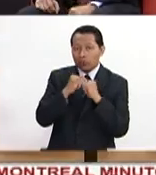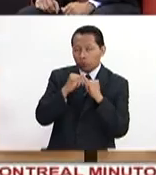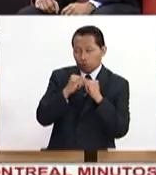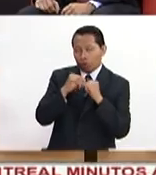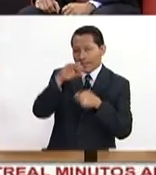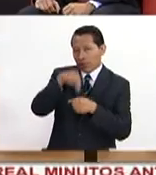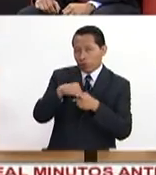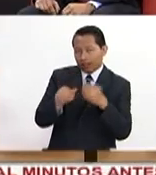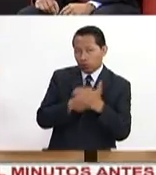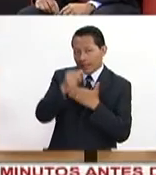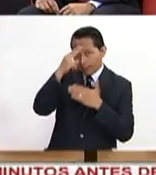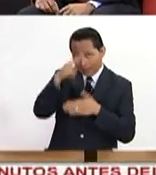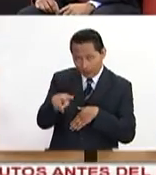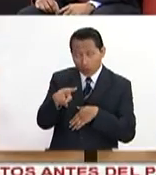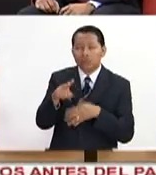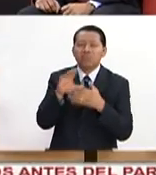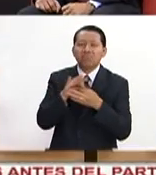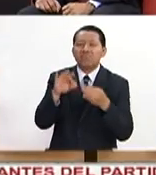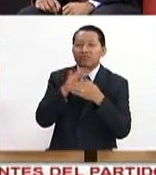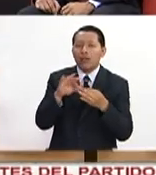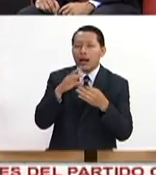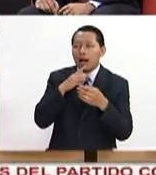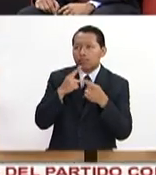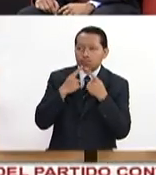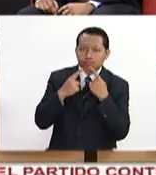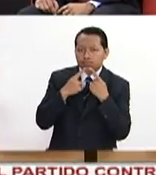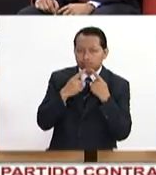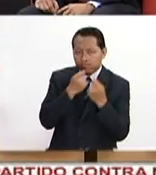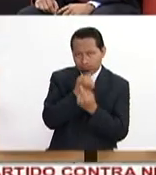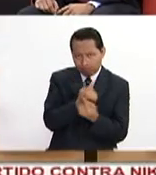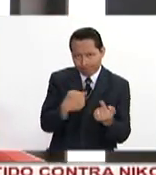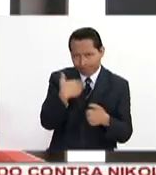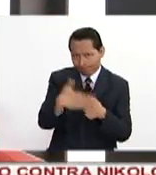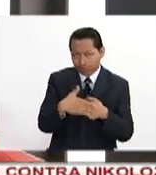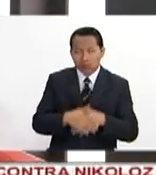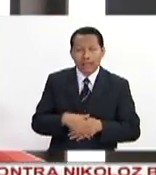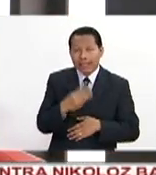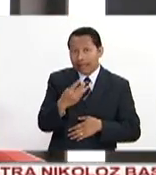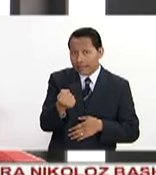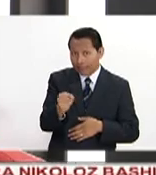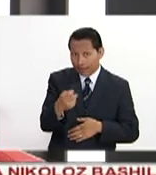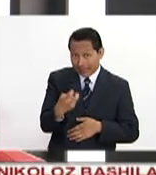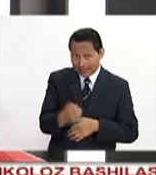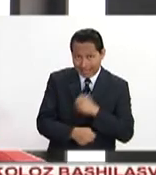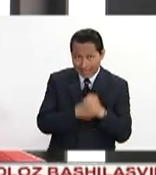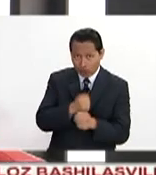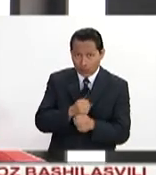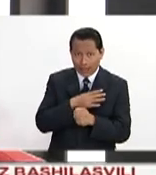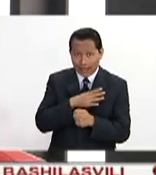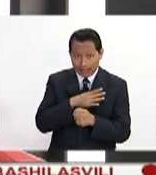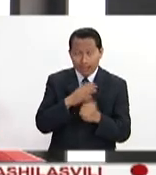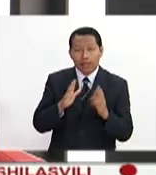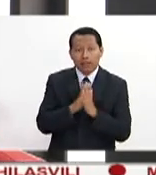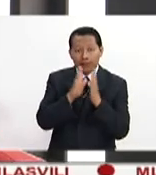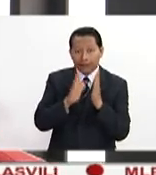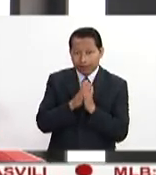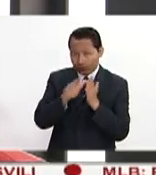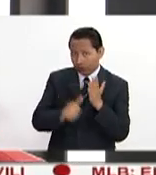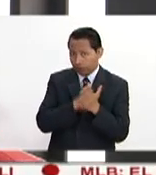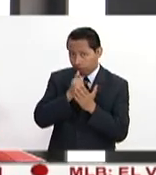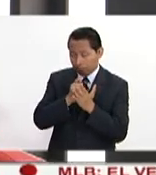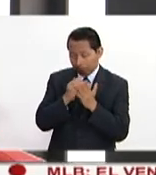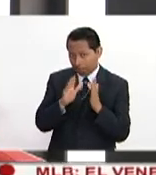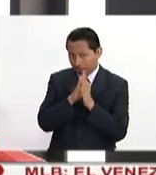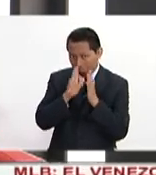Electoral de la Ciudad de México, nos habló de la consulta infantil. El 3 de septiembre de este año se va a llevar a cabo la consulta ciudadana de presupuesto